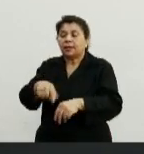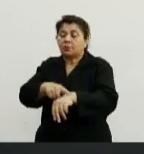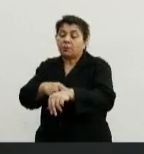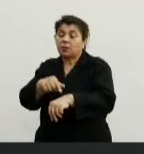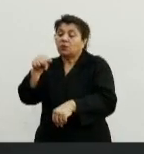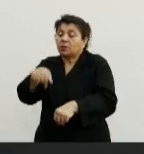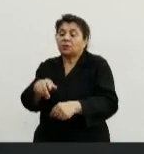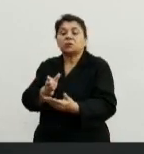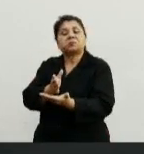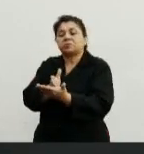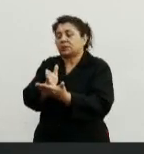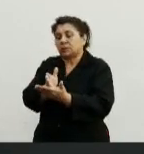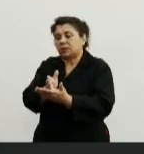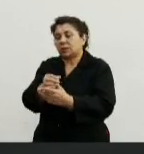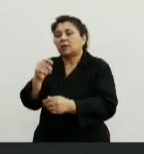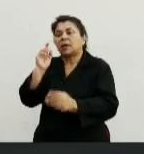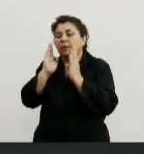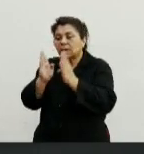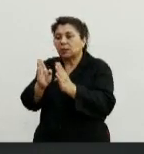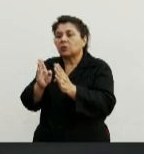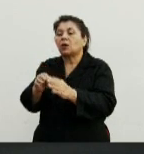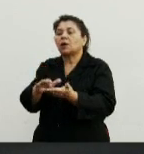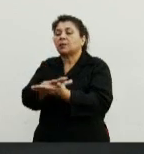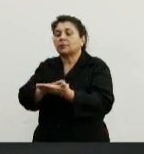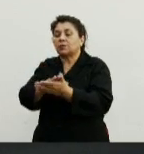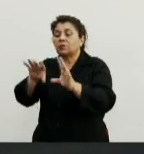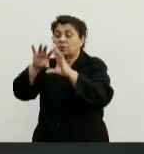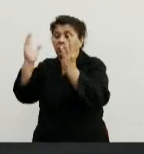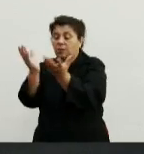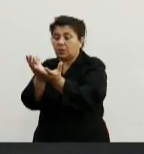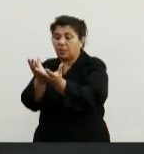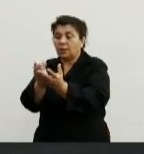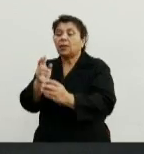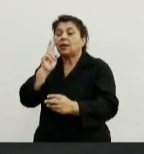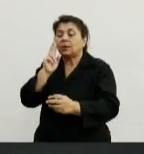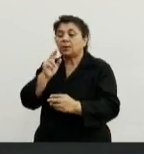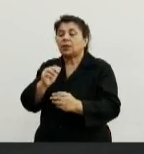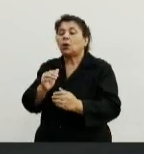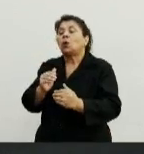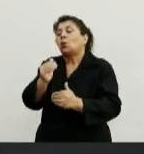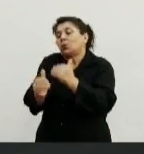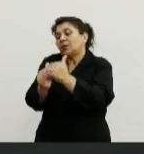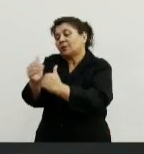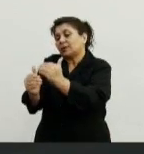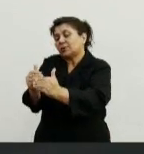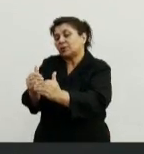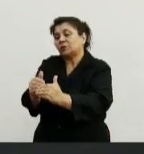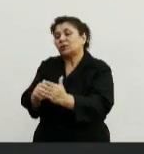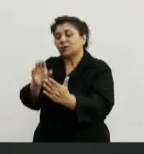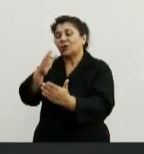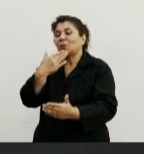esta situación que vive el mundo a trabajar fuertemente en el desarrollo del nuevo proyecto y del pliego licitatorio